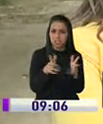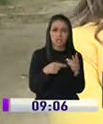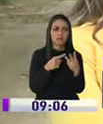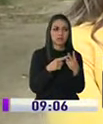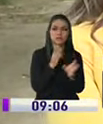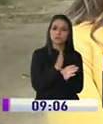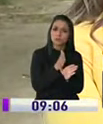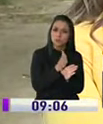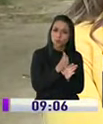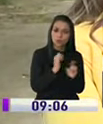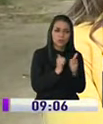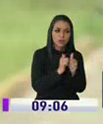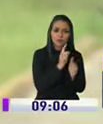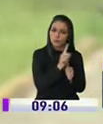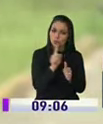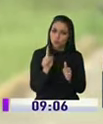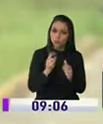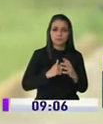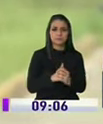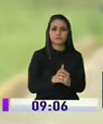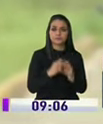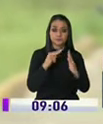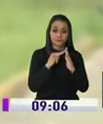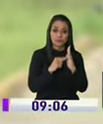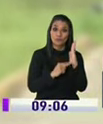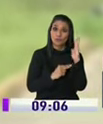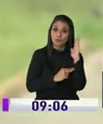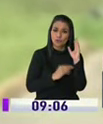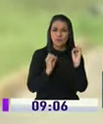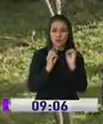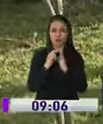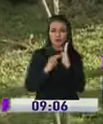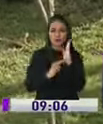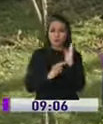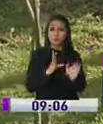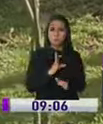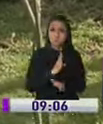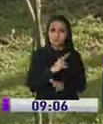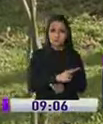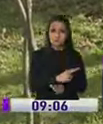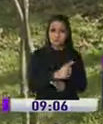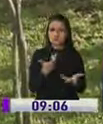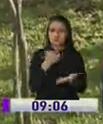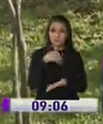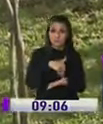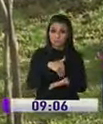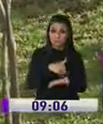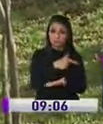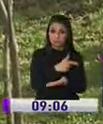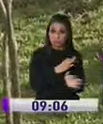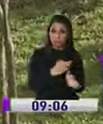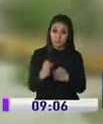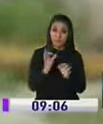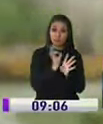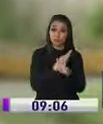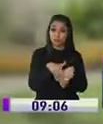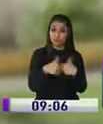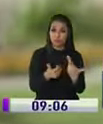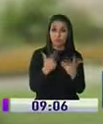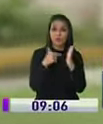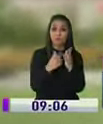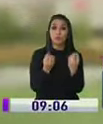un psicólogo para cada uno. Dentro de la normativa o requerimientos técnicos para que este tipo de establecimientos funcionen, están temas como el número